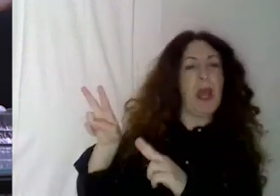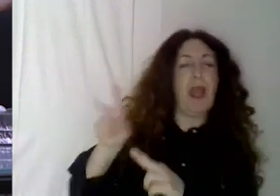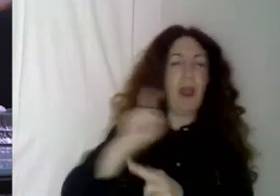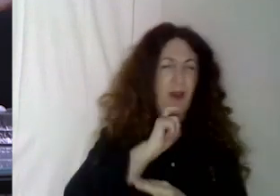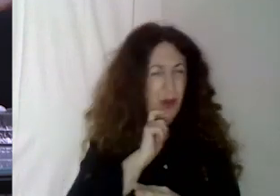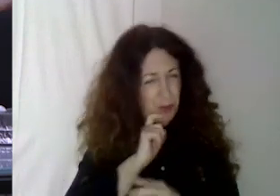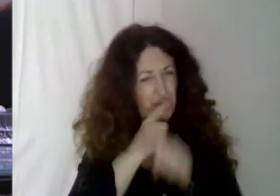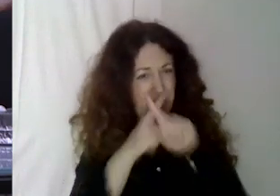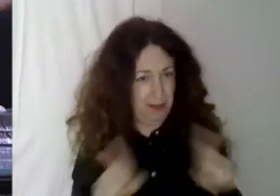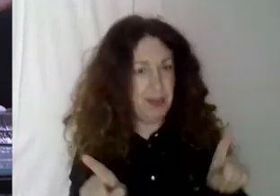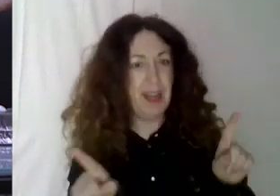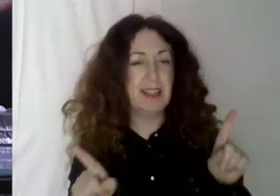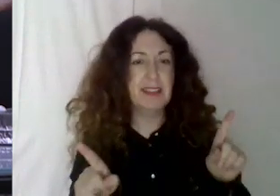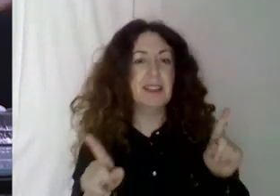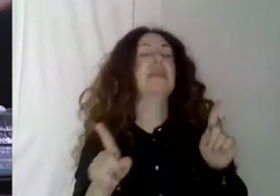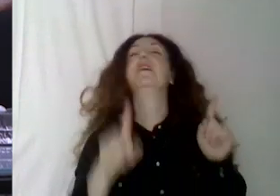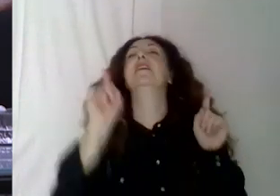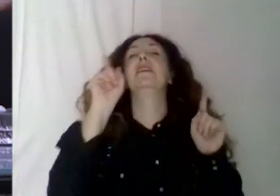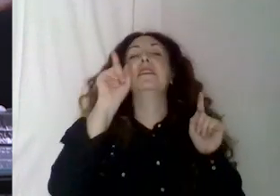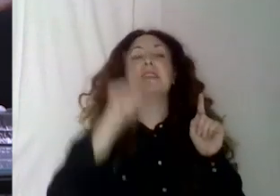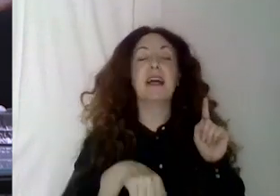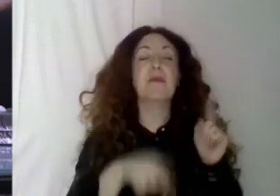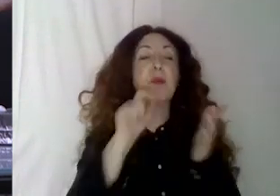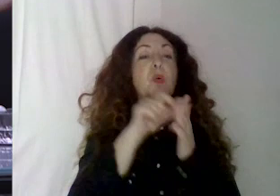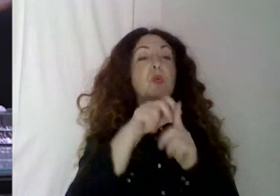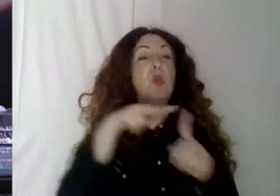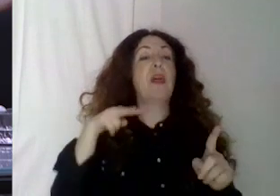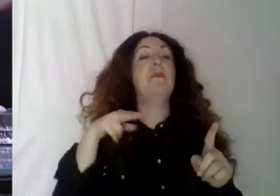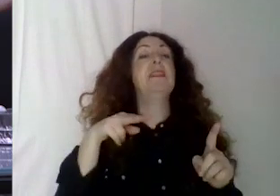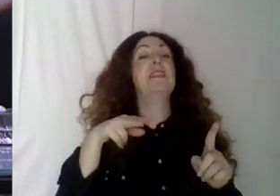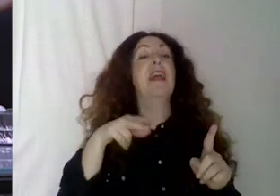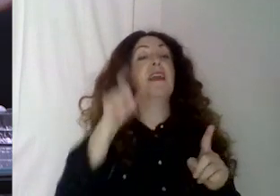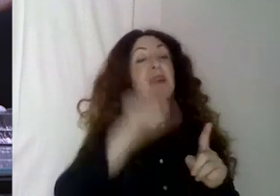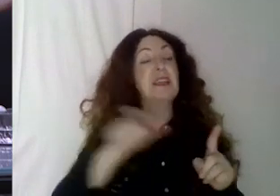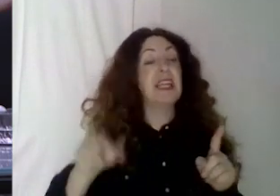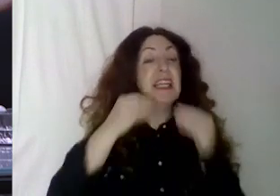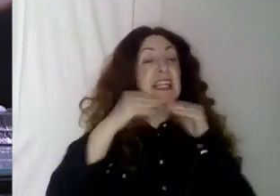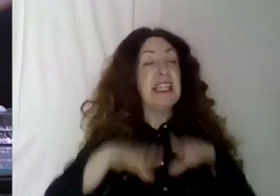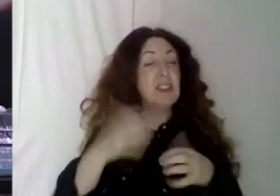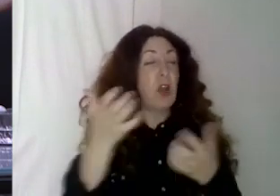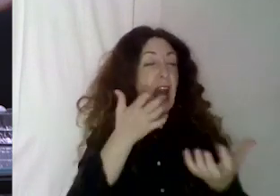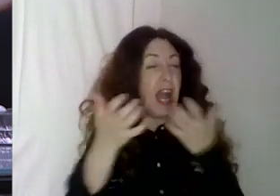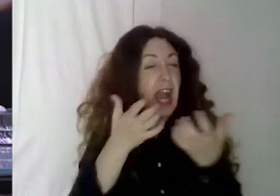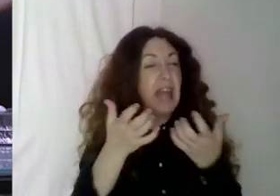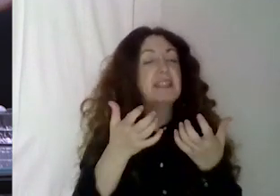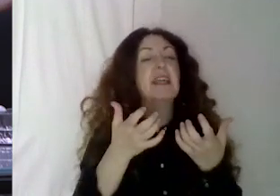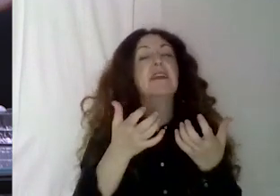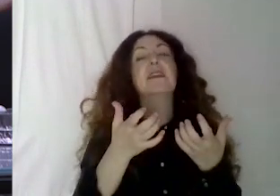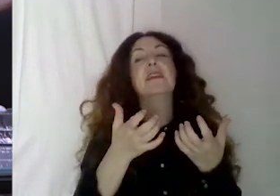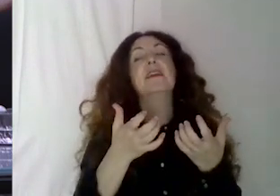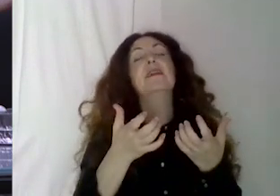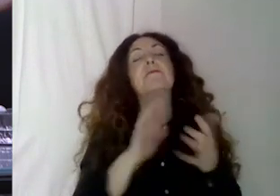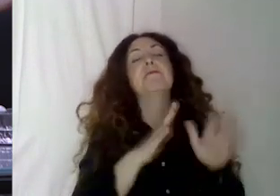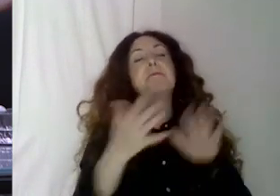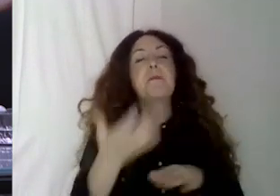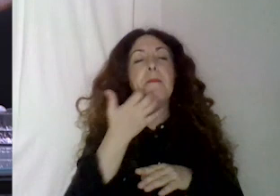habrían pasado sin que ellos fueran asesinos. O sea, estoy segura de que sí o probablemente sí. En el fondo, cuando estamos viendo a Caravaggio, y siento, no